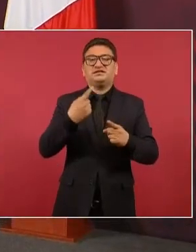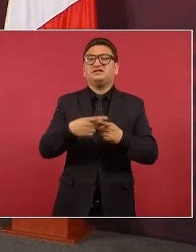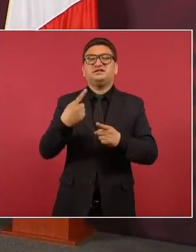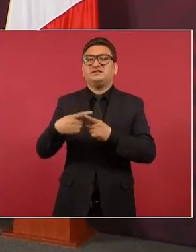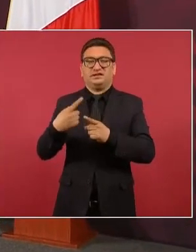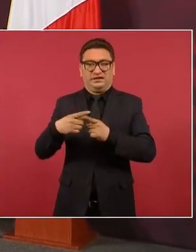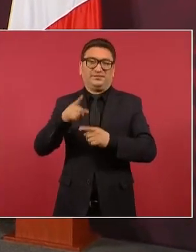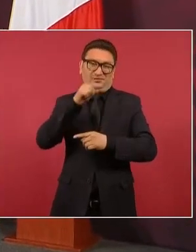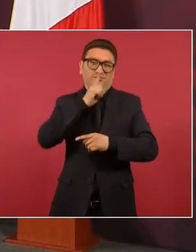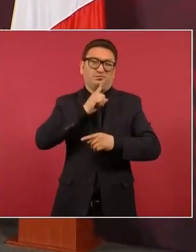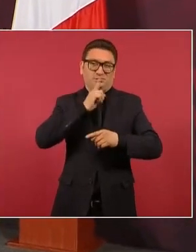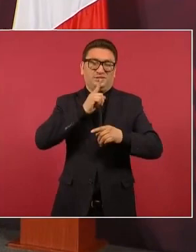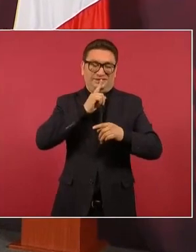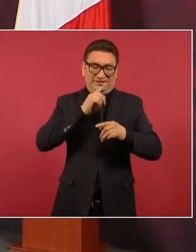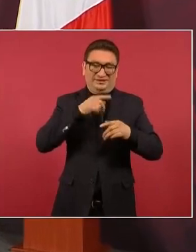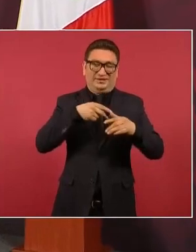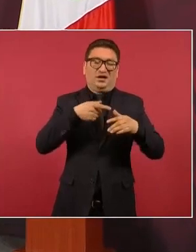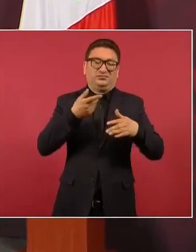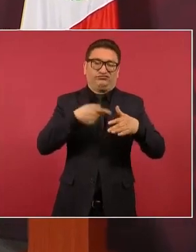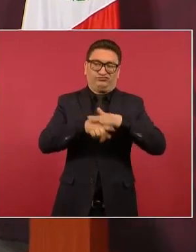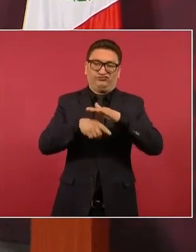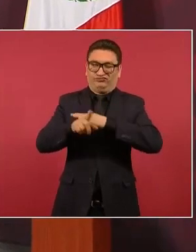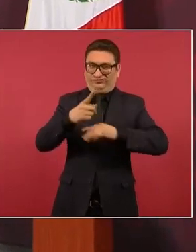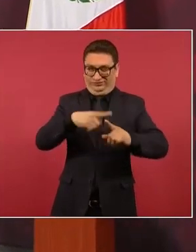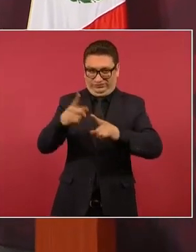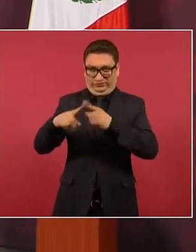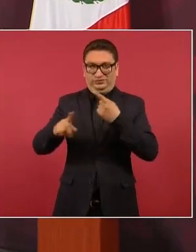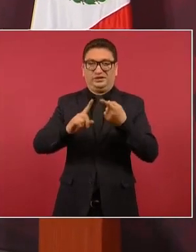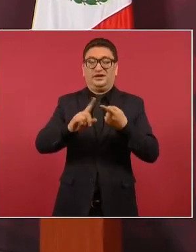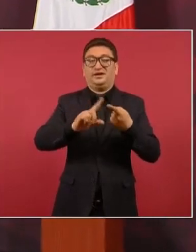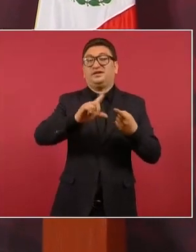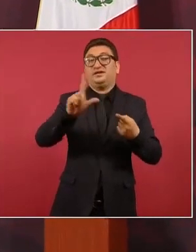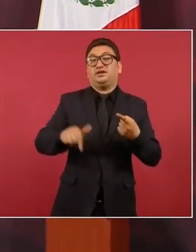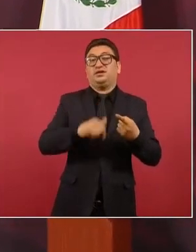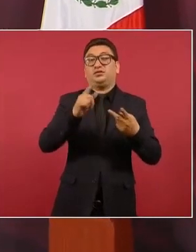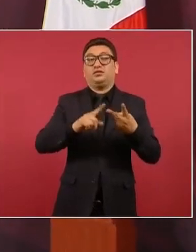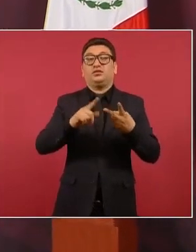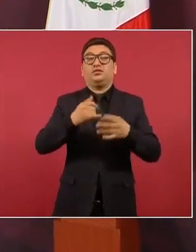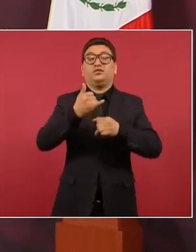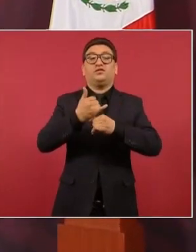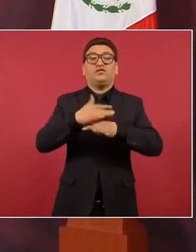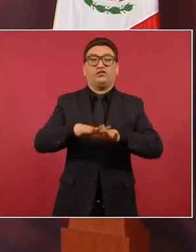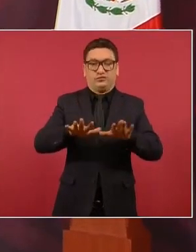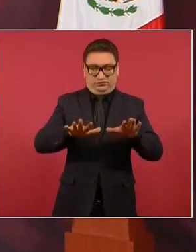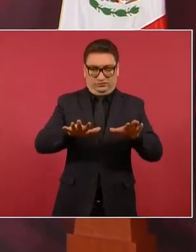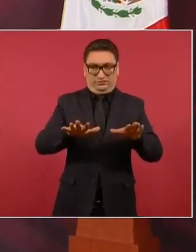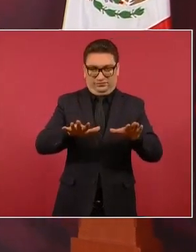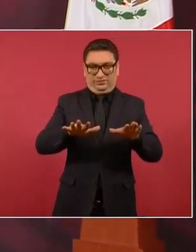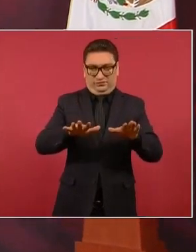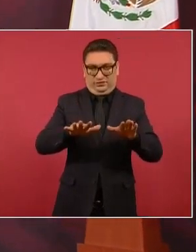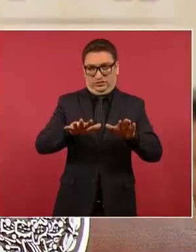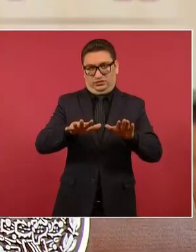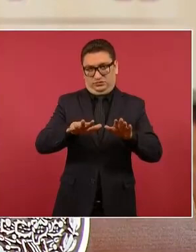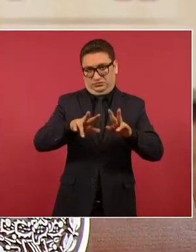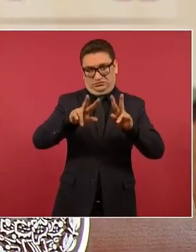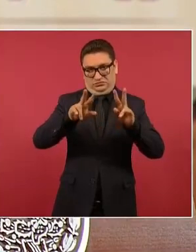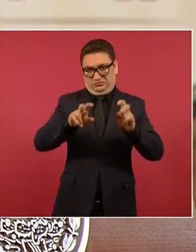las mentiras. Y luego, para información